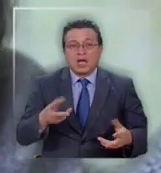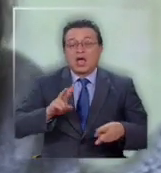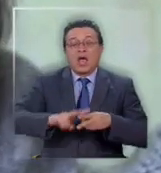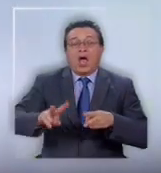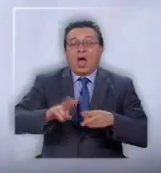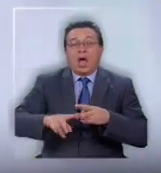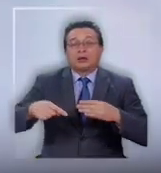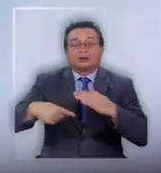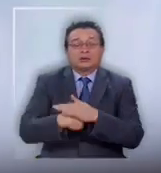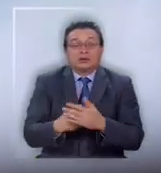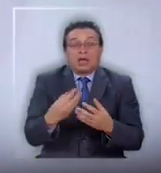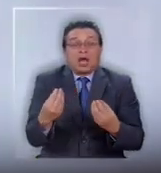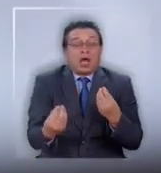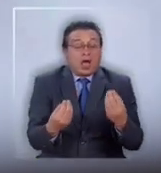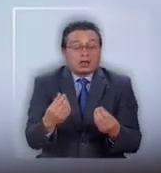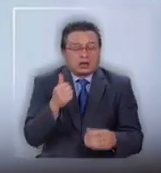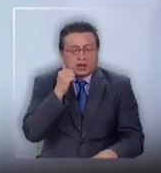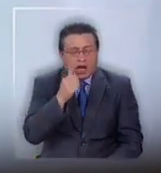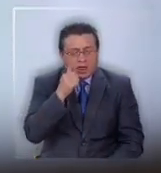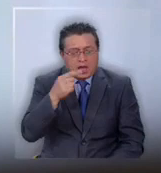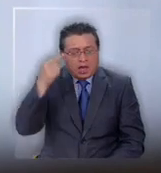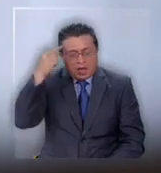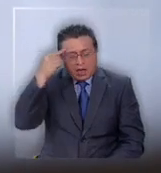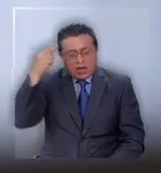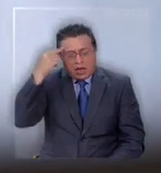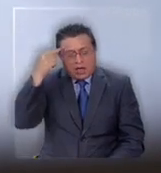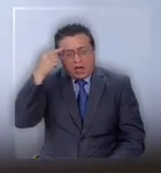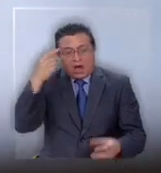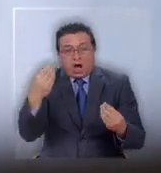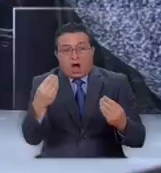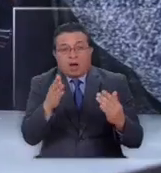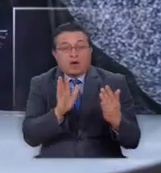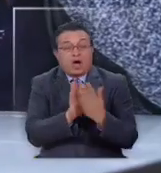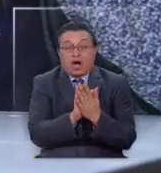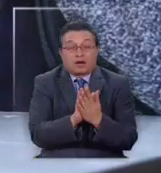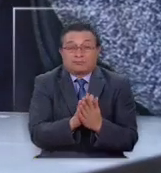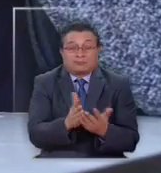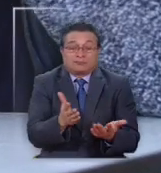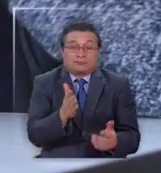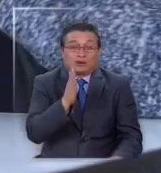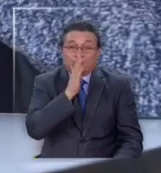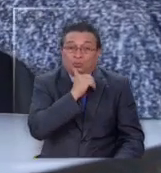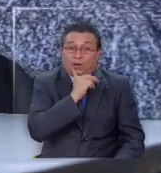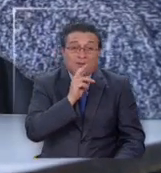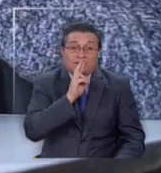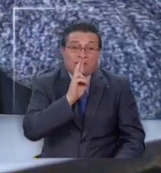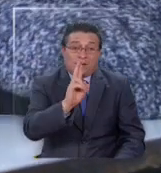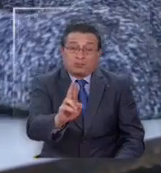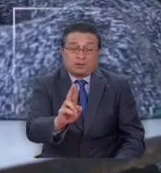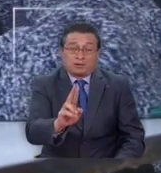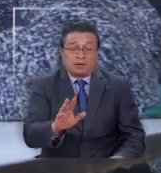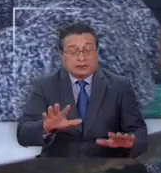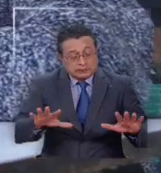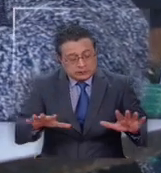aparece? Se preguntan cada día cómo enfrentarlo. A eso no hay respuestas. Esperar, ser